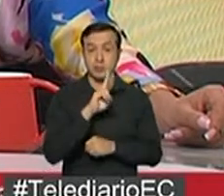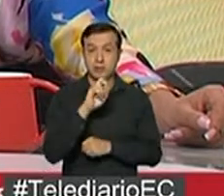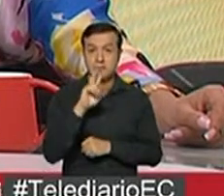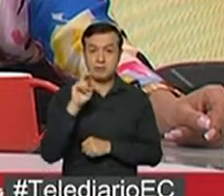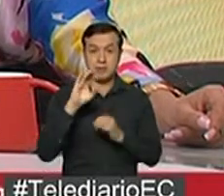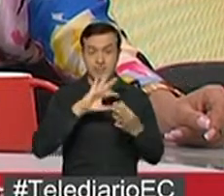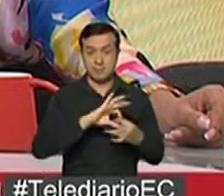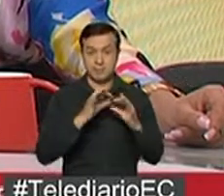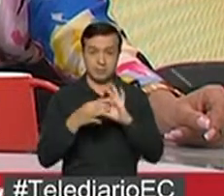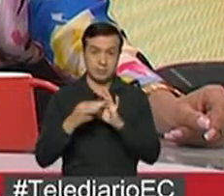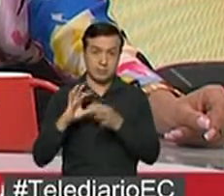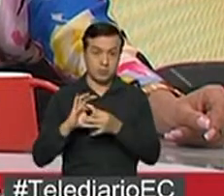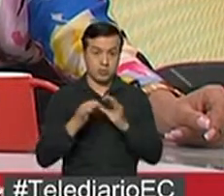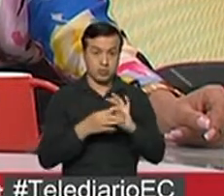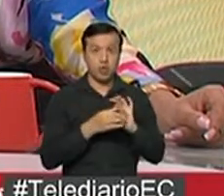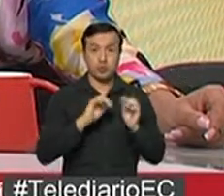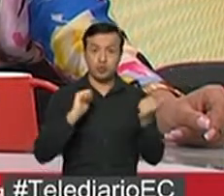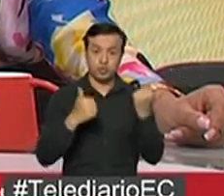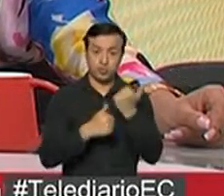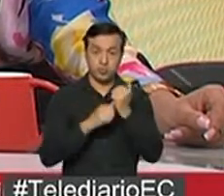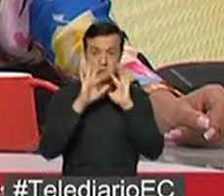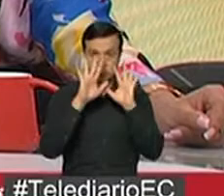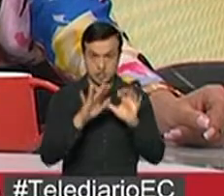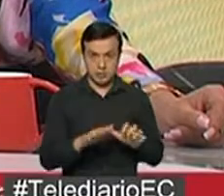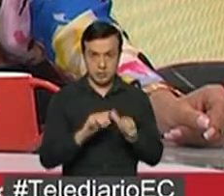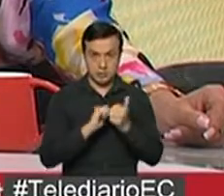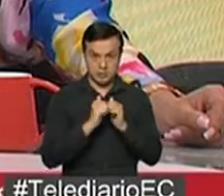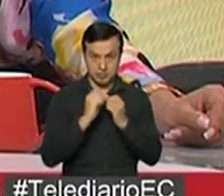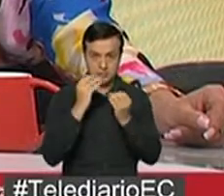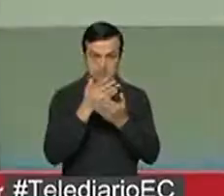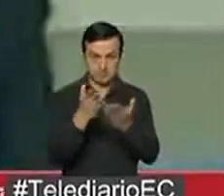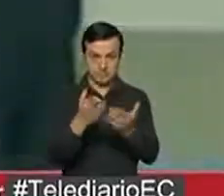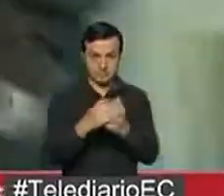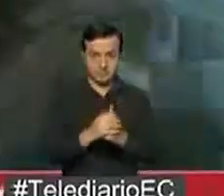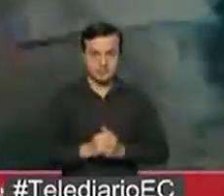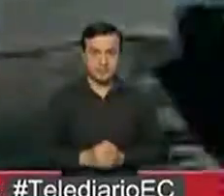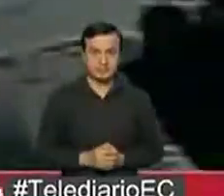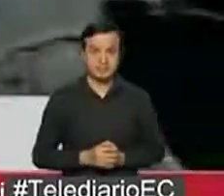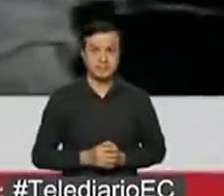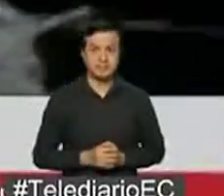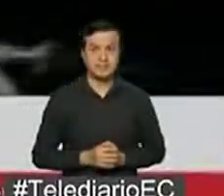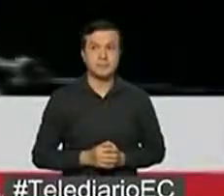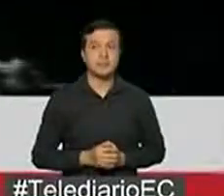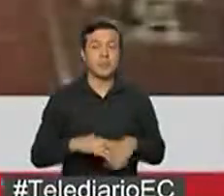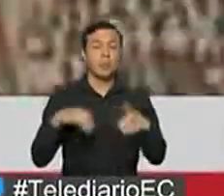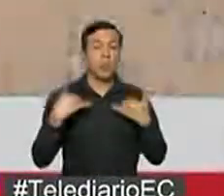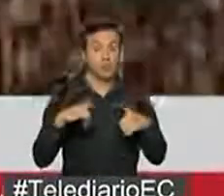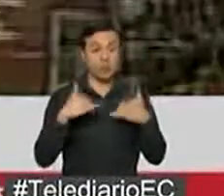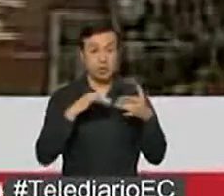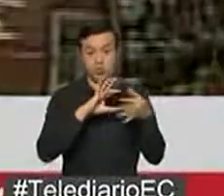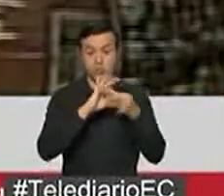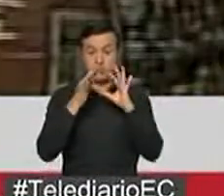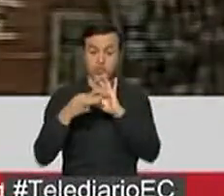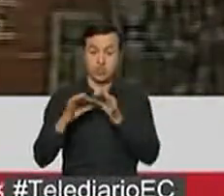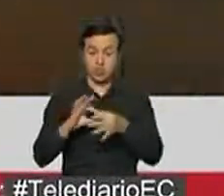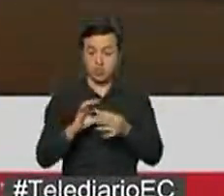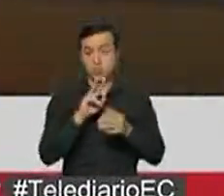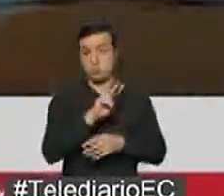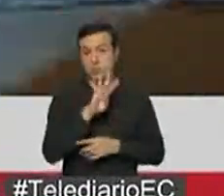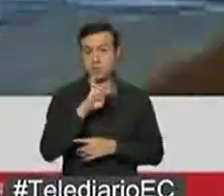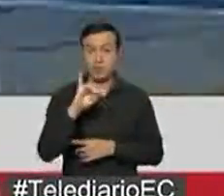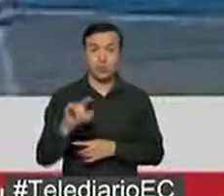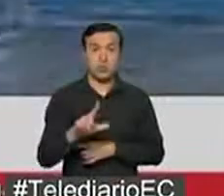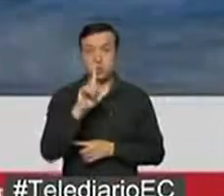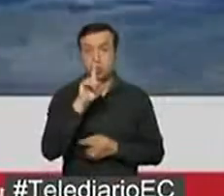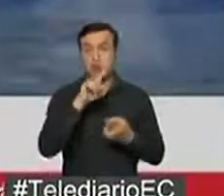el subsecretario de alto rendimiento eduardo gonzález este año los juegos olímpicos se realizarán del 24 de